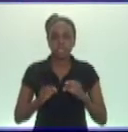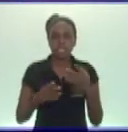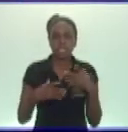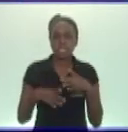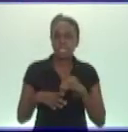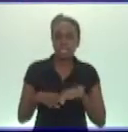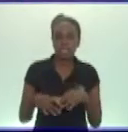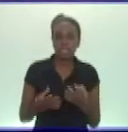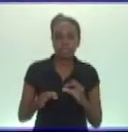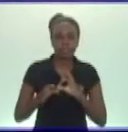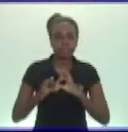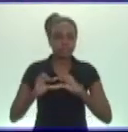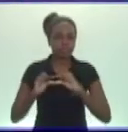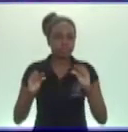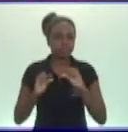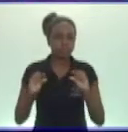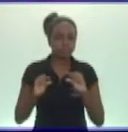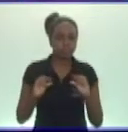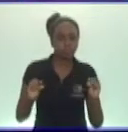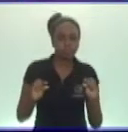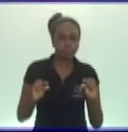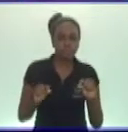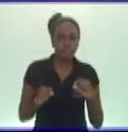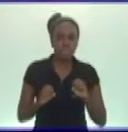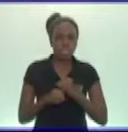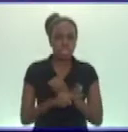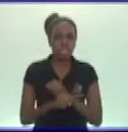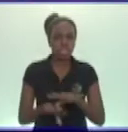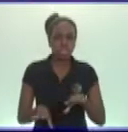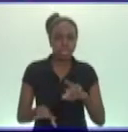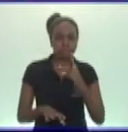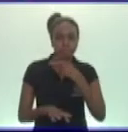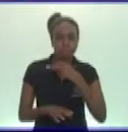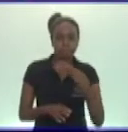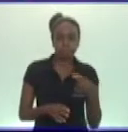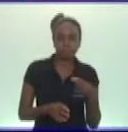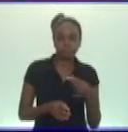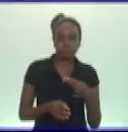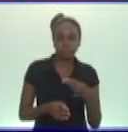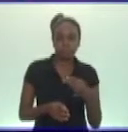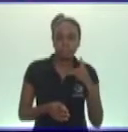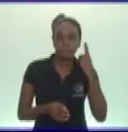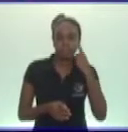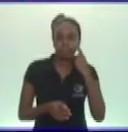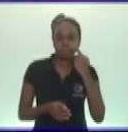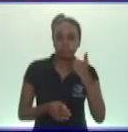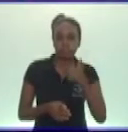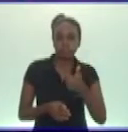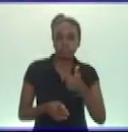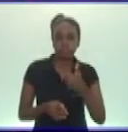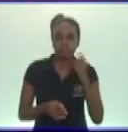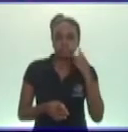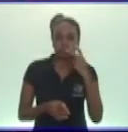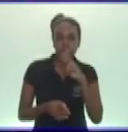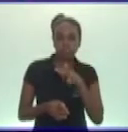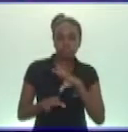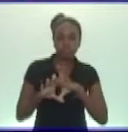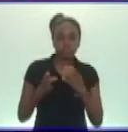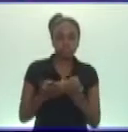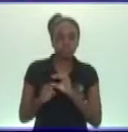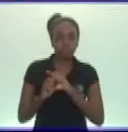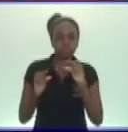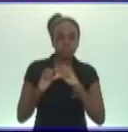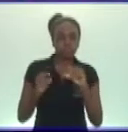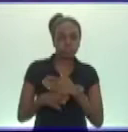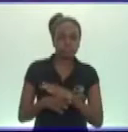clasificación de las oraciones, atendiendo a la naturaleza del predicado, es decir, el reconocimiento de oraciones atributivas y